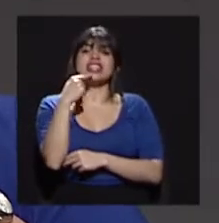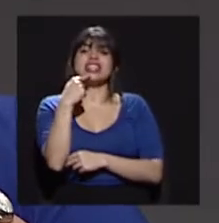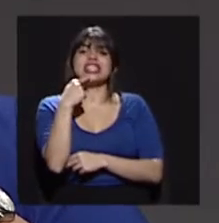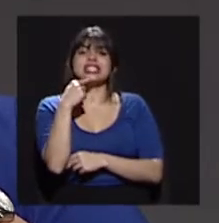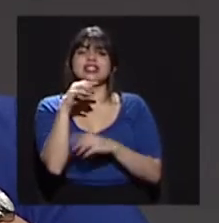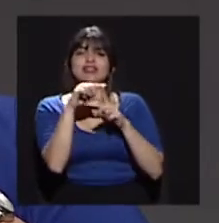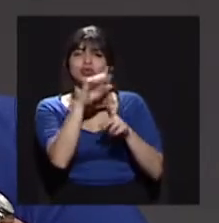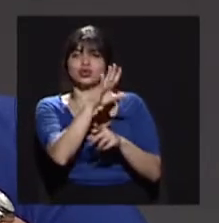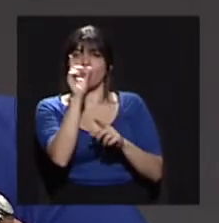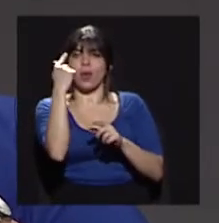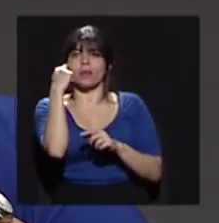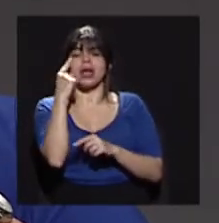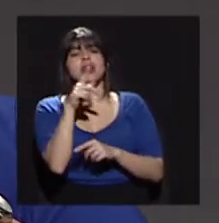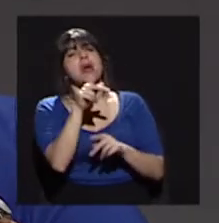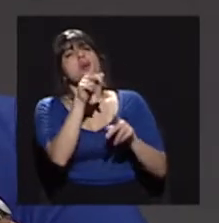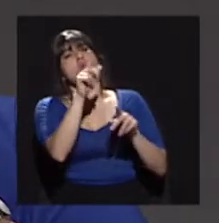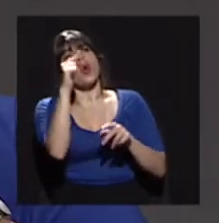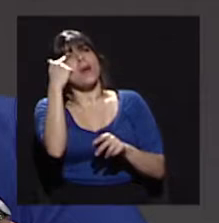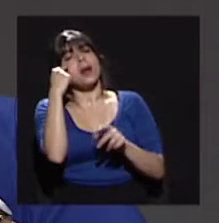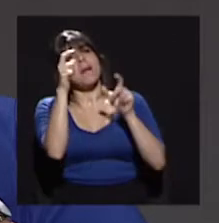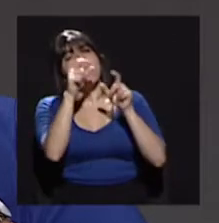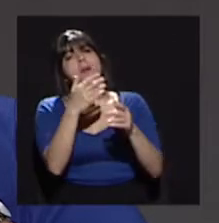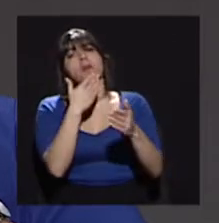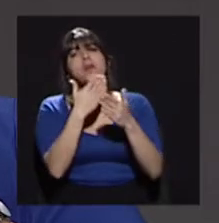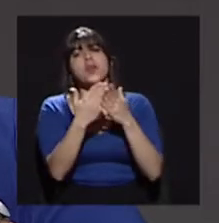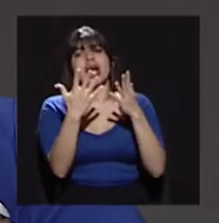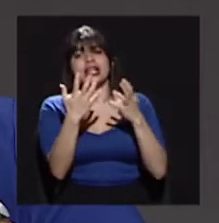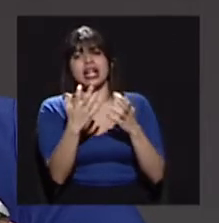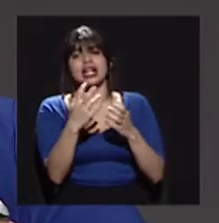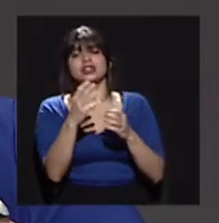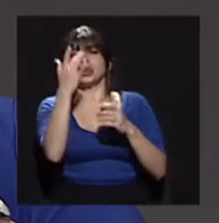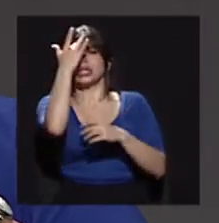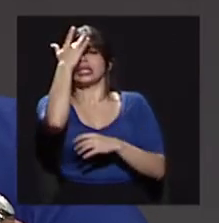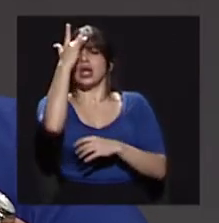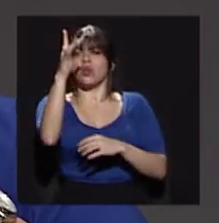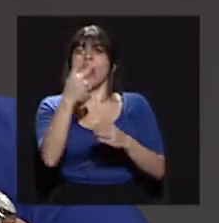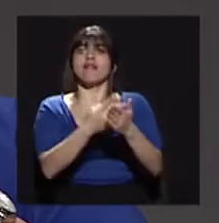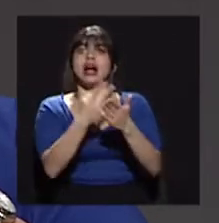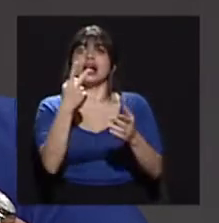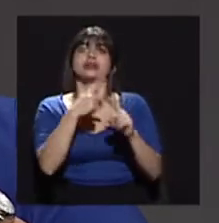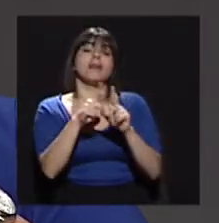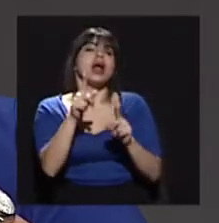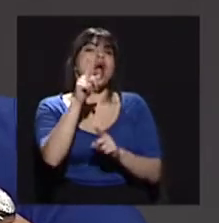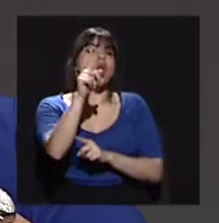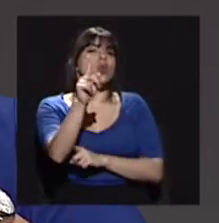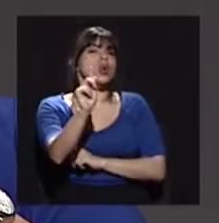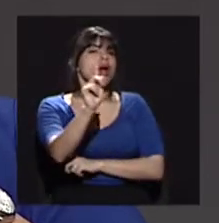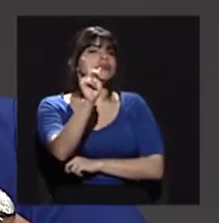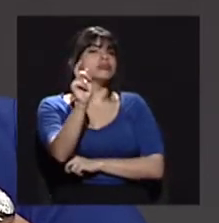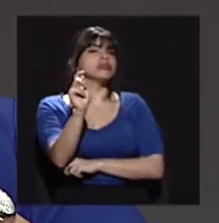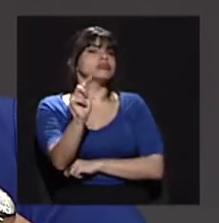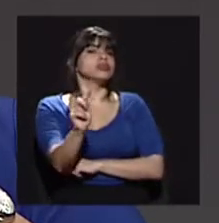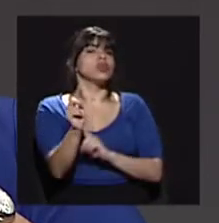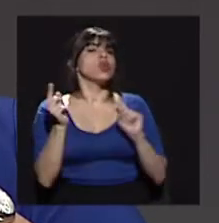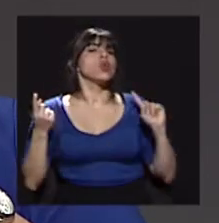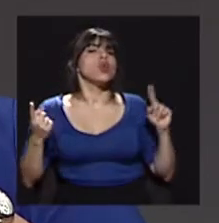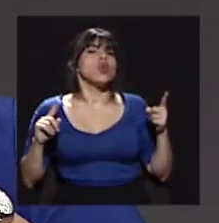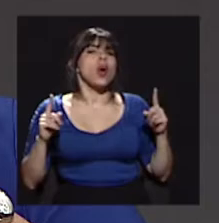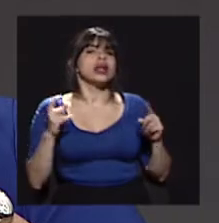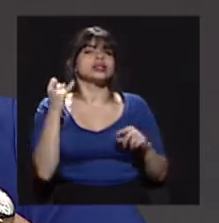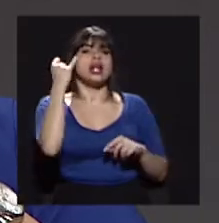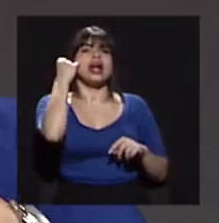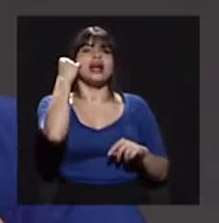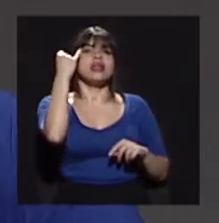gobierno de gente bienintencionada de intelectuales valiosos pero hay una incógnita sobre cuál es la ideología